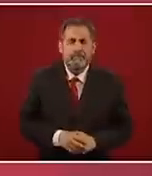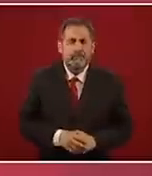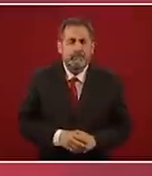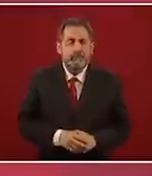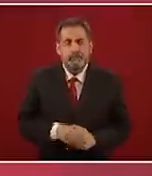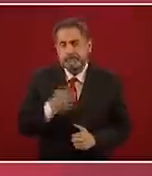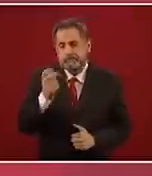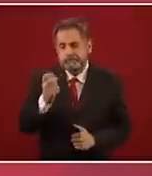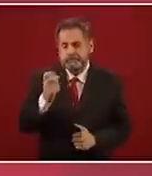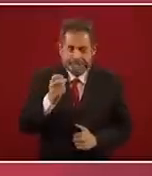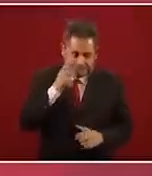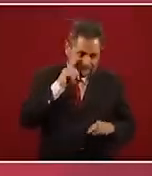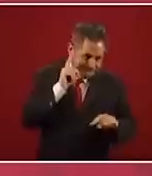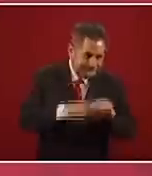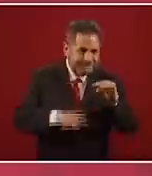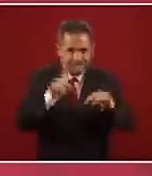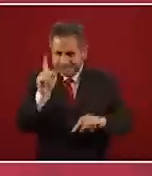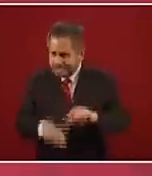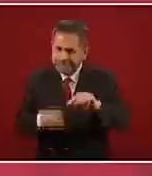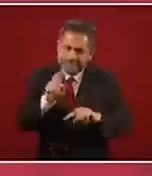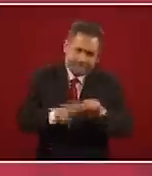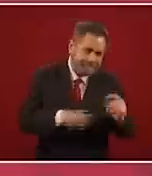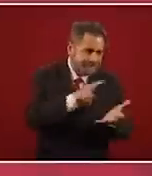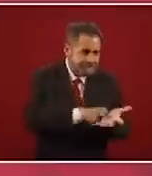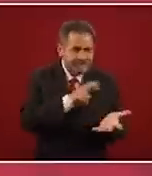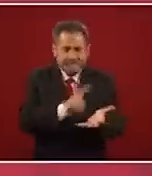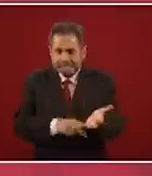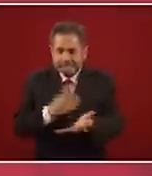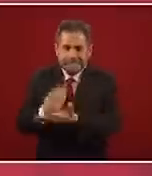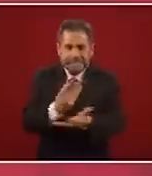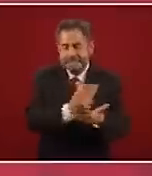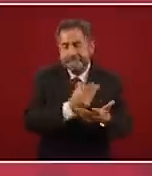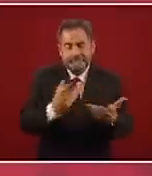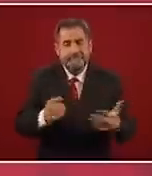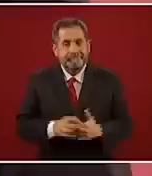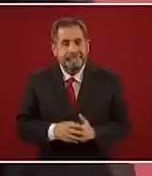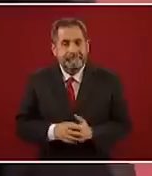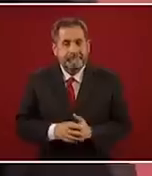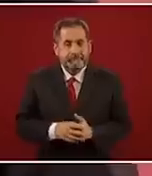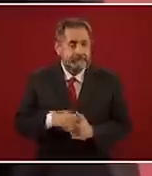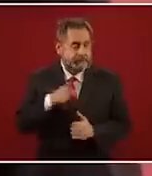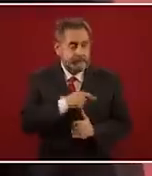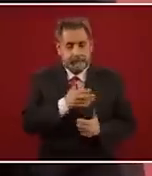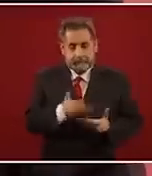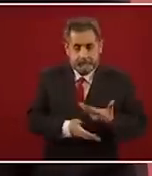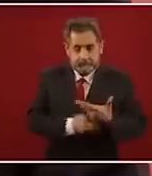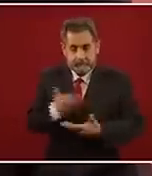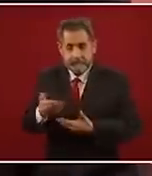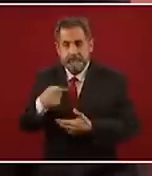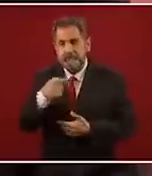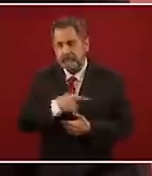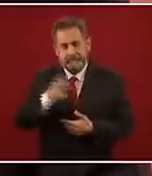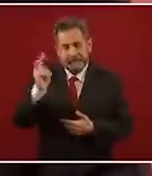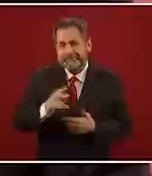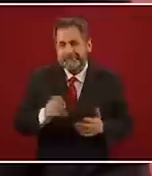y eso es lo que estamos corrigiendo. Parte de estos servicios, ya la